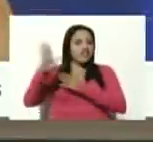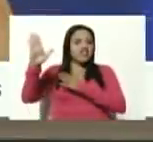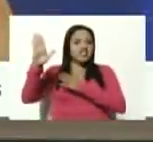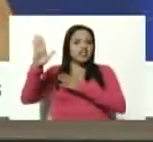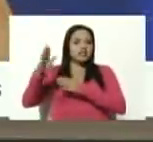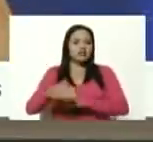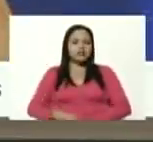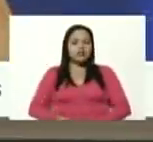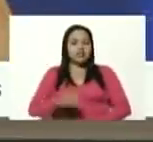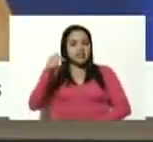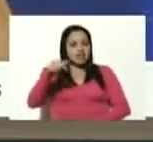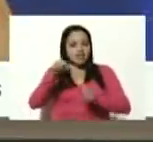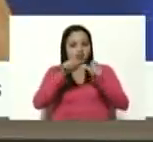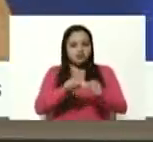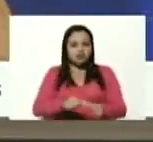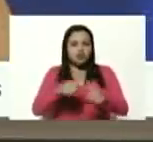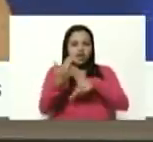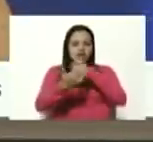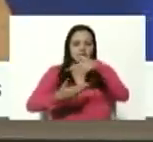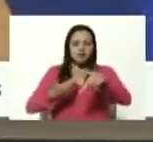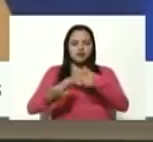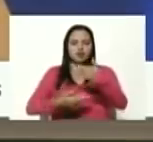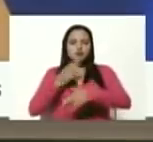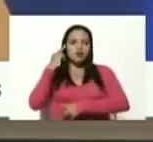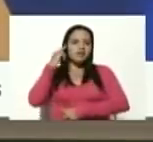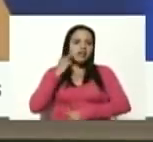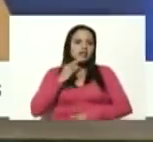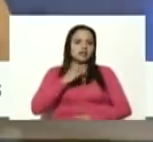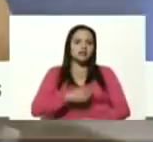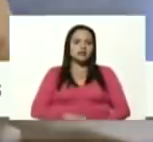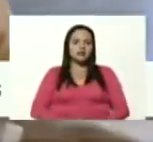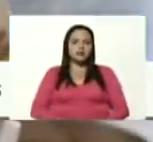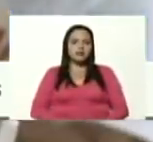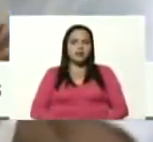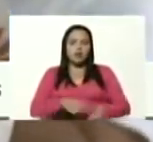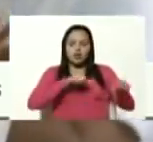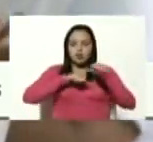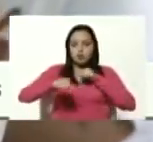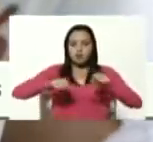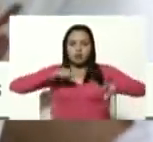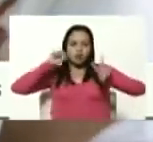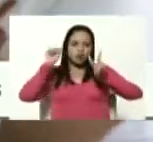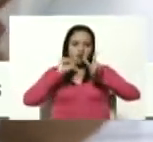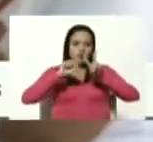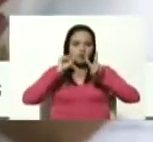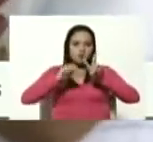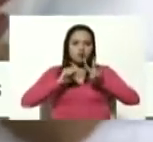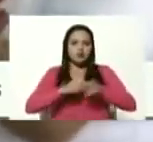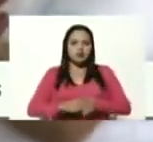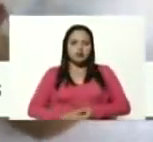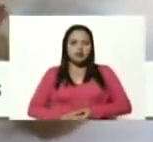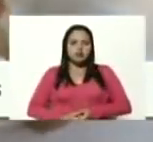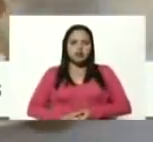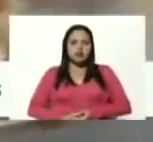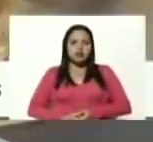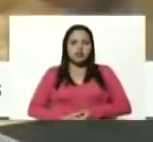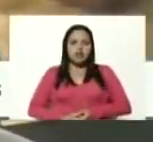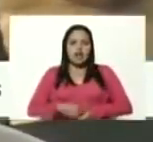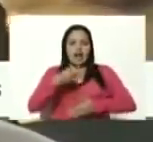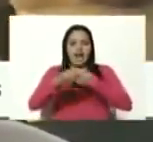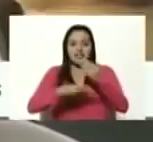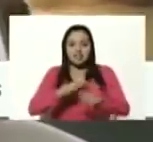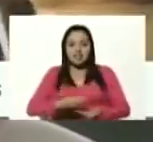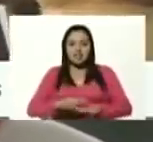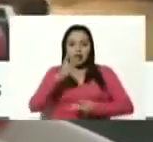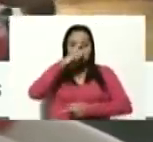Trump, y aquí está la revolución bolivariana. Y el movimiento Somos Venezuela cumpliendo 4 años